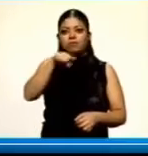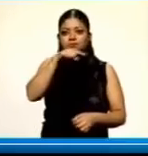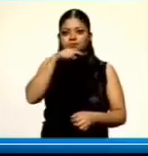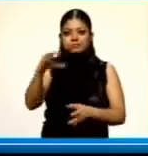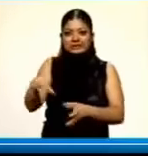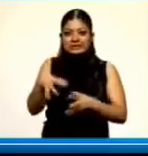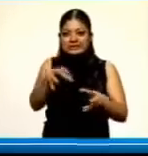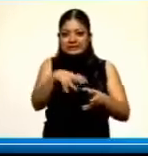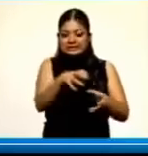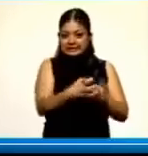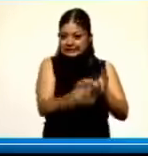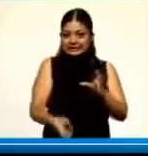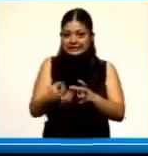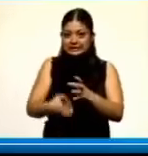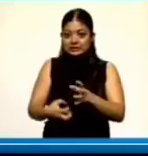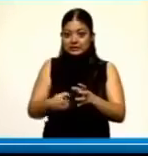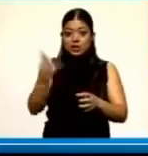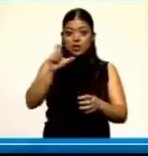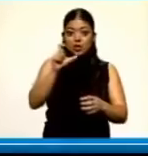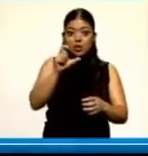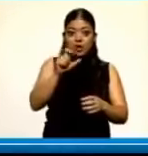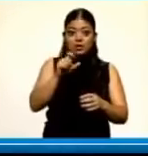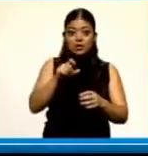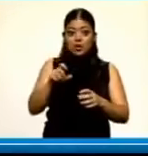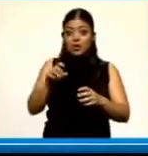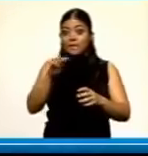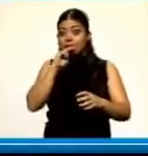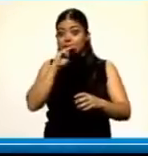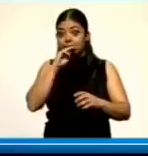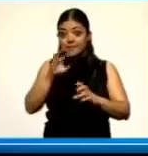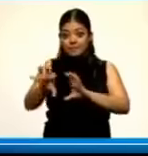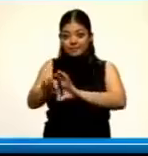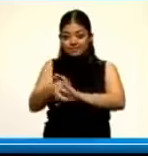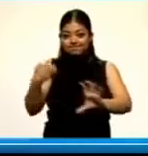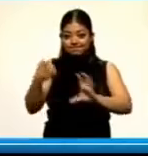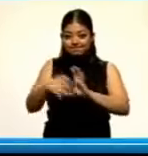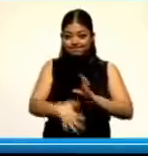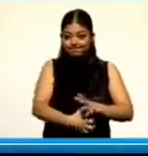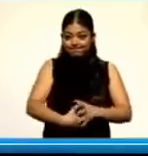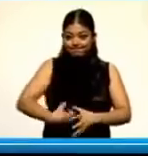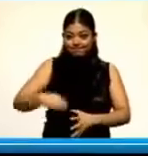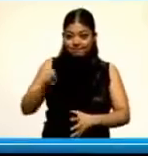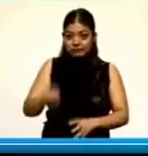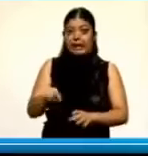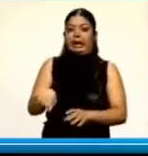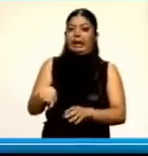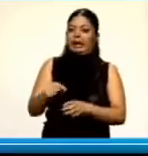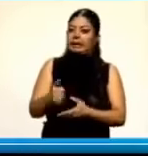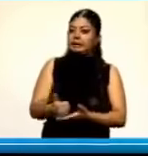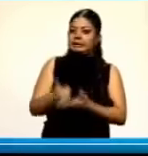que estar al tanto de cuando mamá sacaba el buche. Entonces ya teníamos